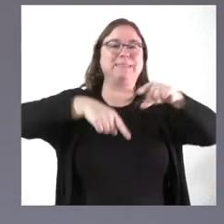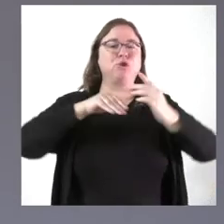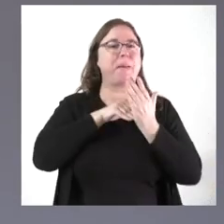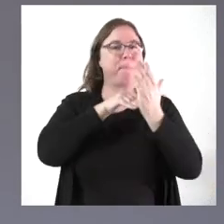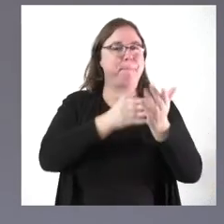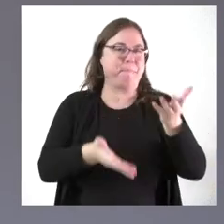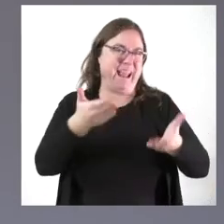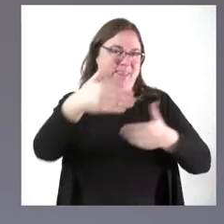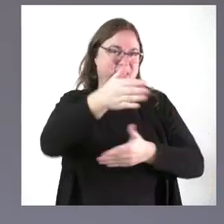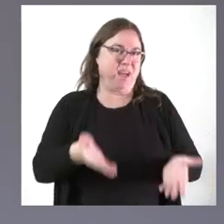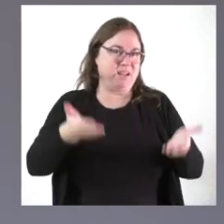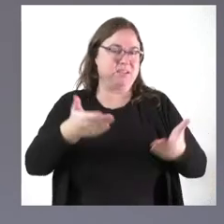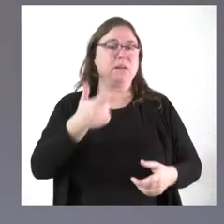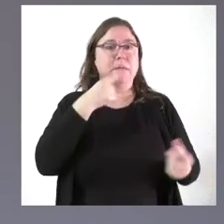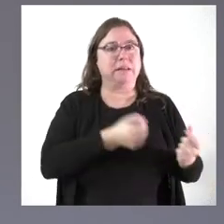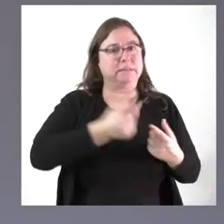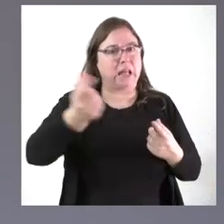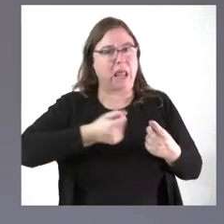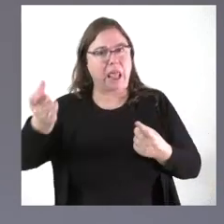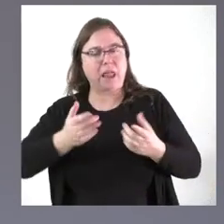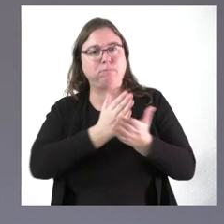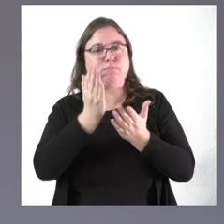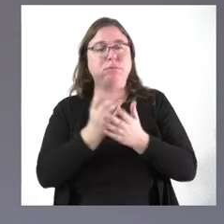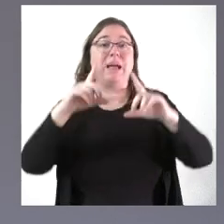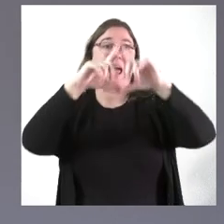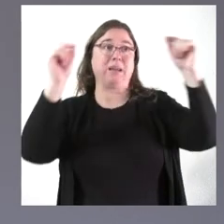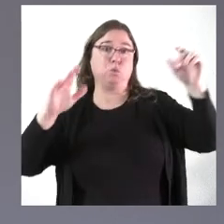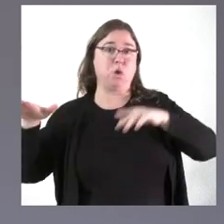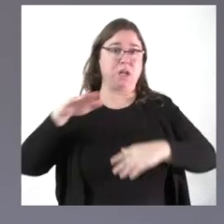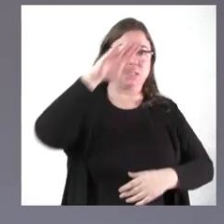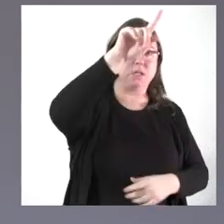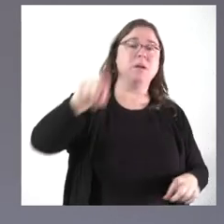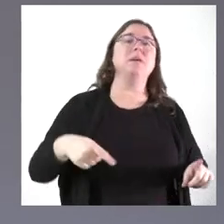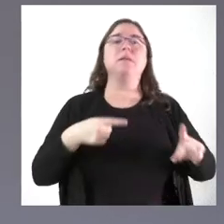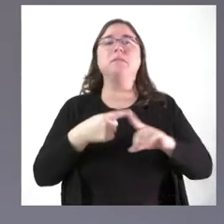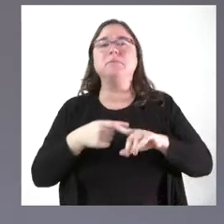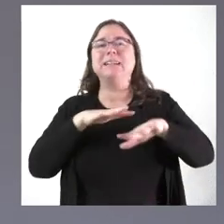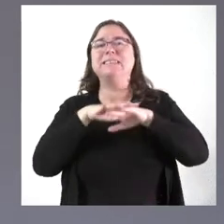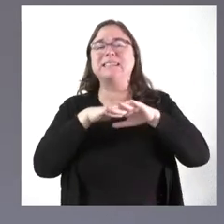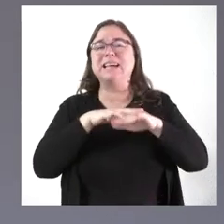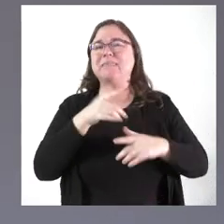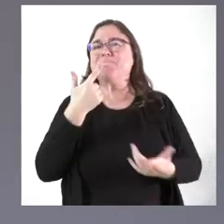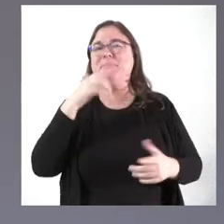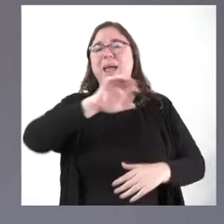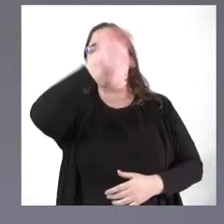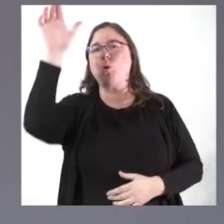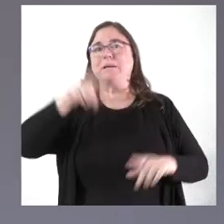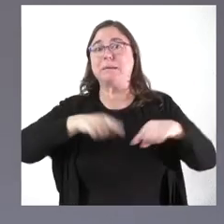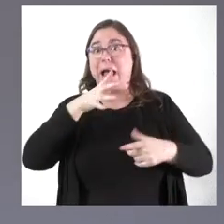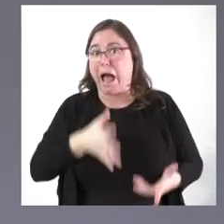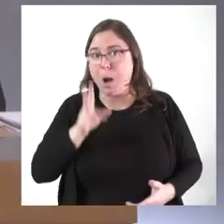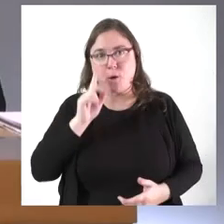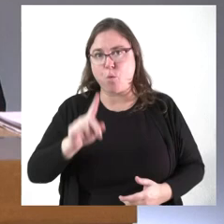en el ámbito de la salida de mercancías por los puertos asturianos e importante en las rectas Europea de transportes y que desde luego ahora no lo